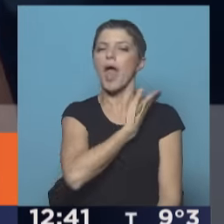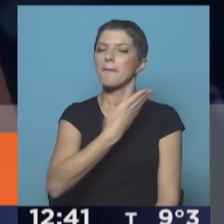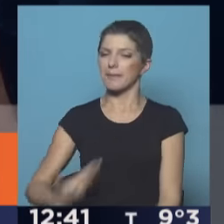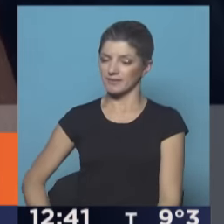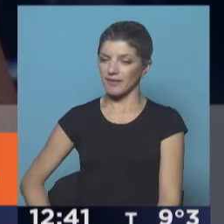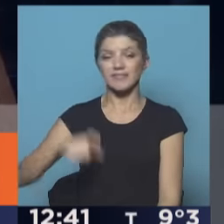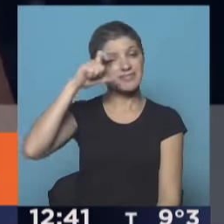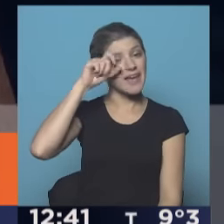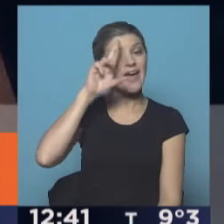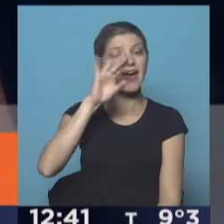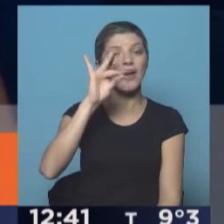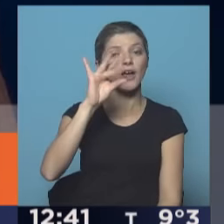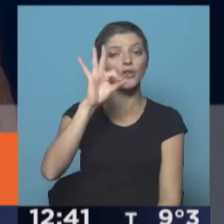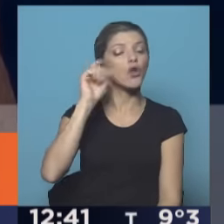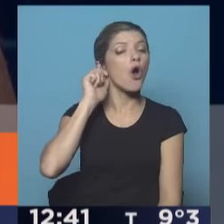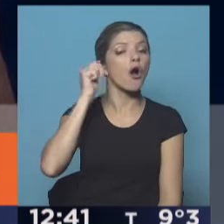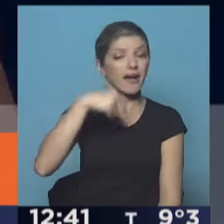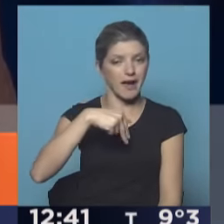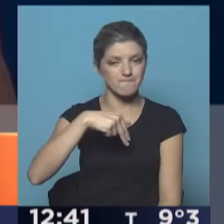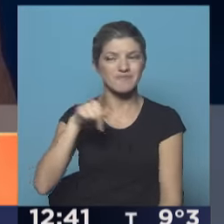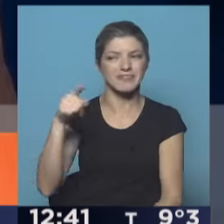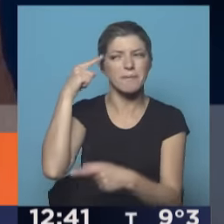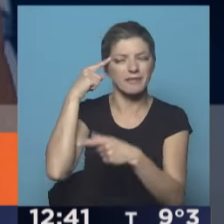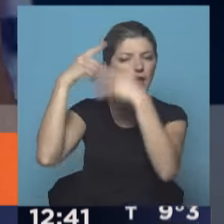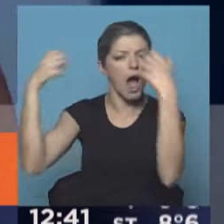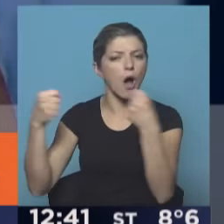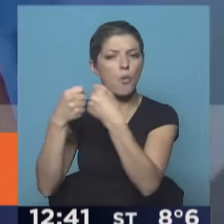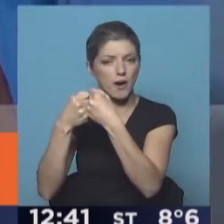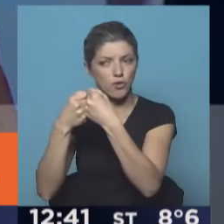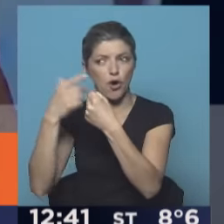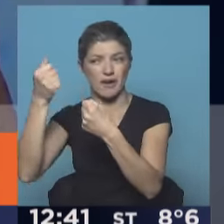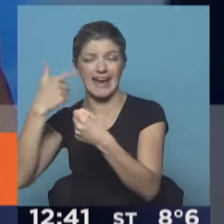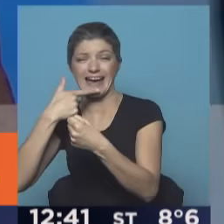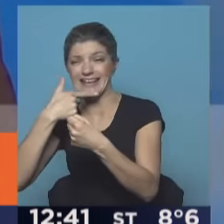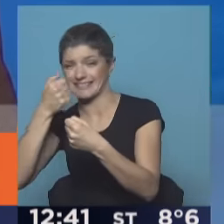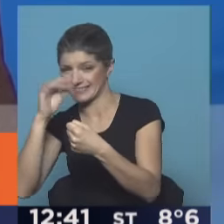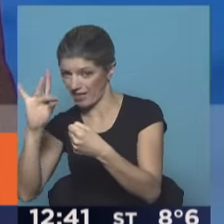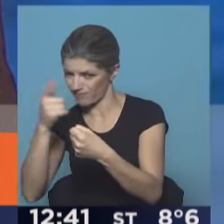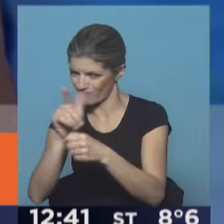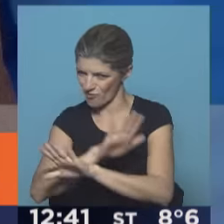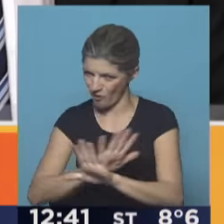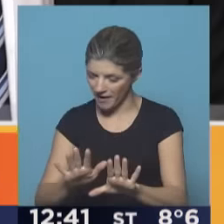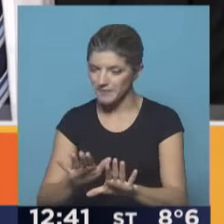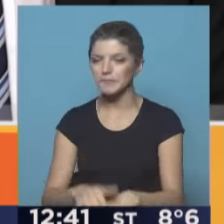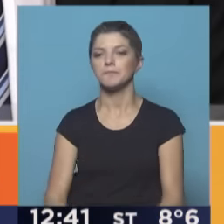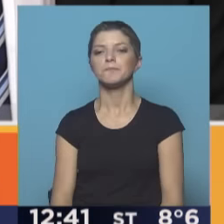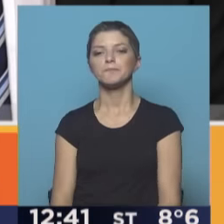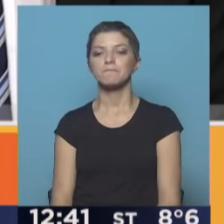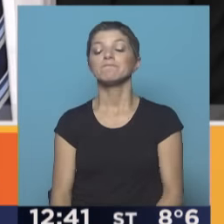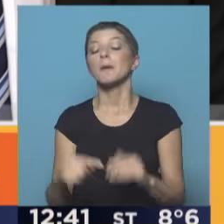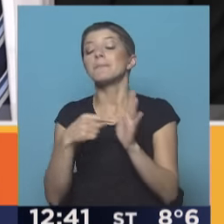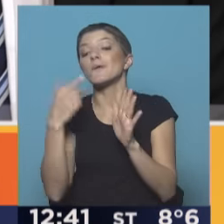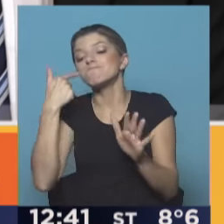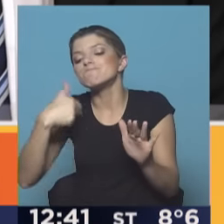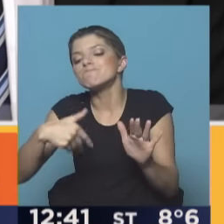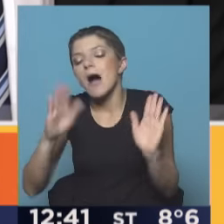eh No no va a facilitar tanto un acuerdo con bashar al-assad al al al poder eh pero queda para ver O